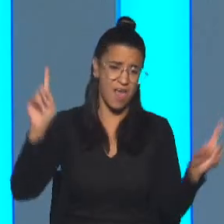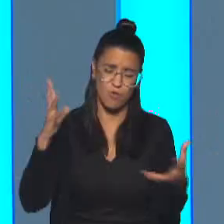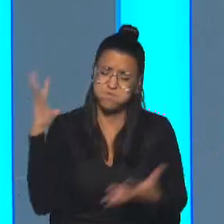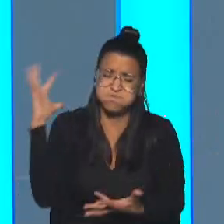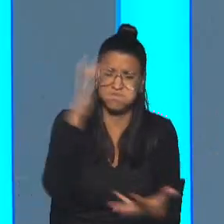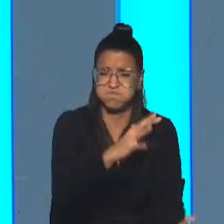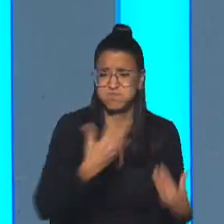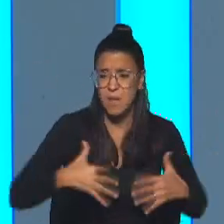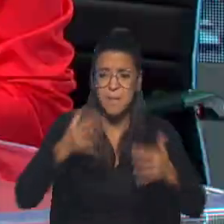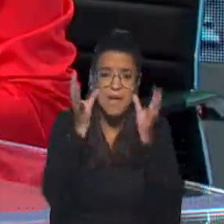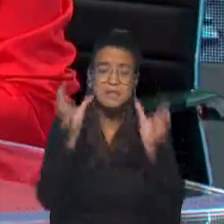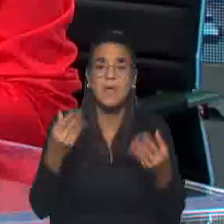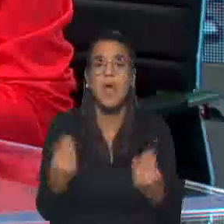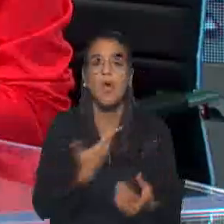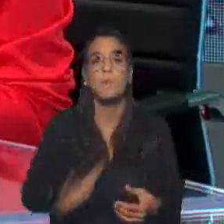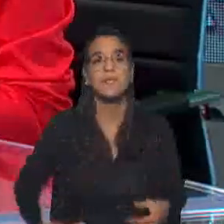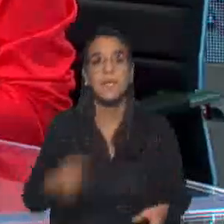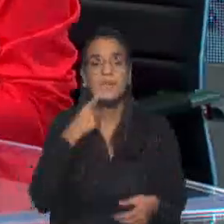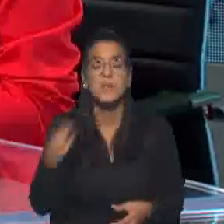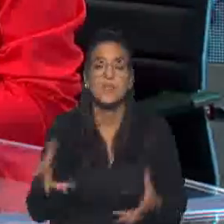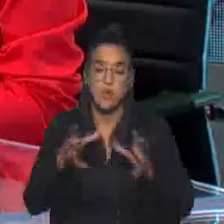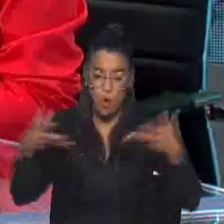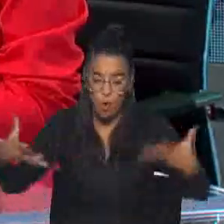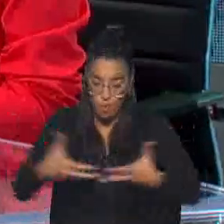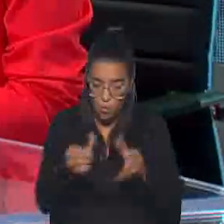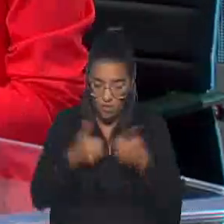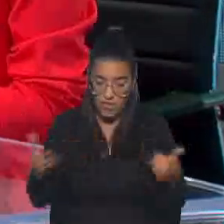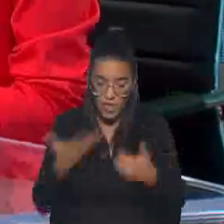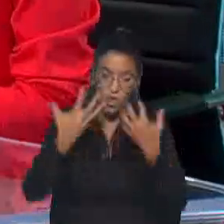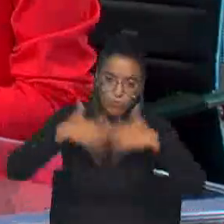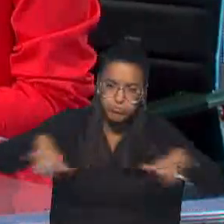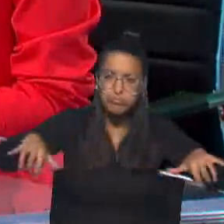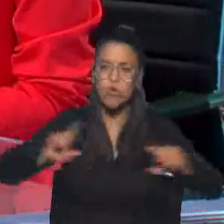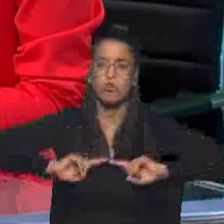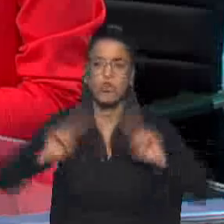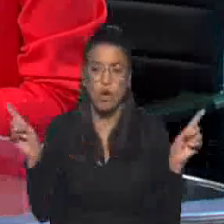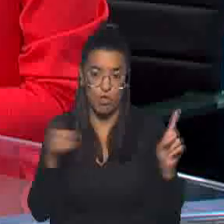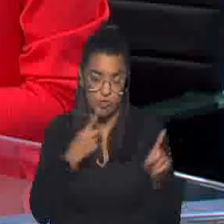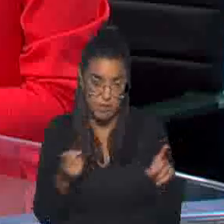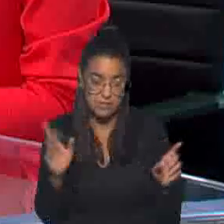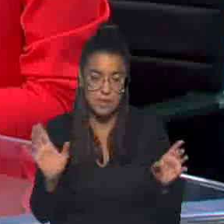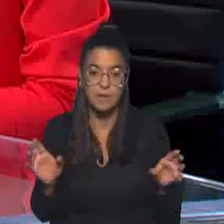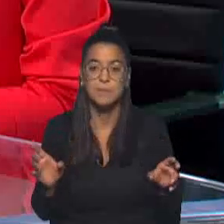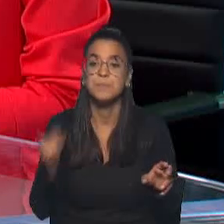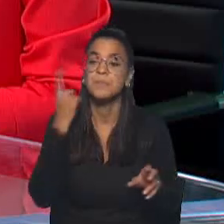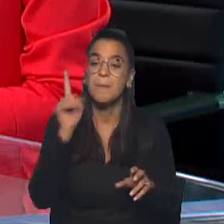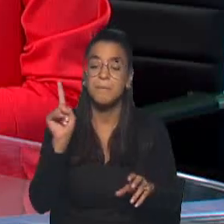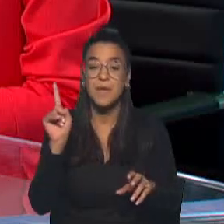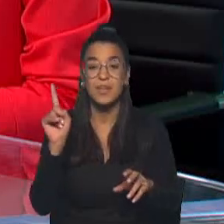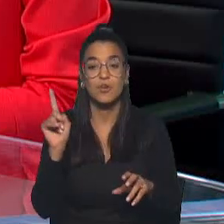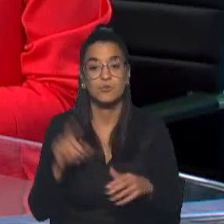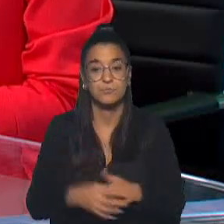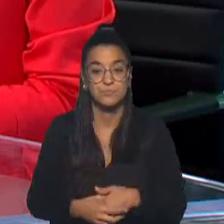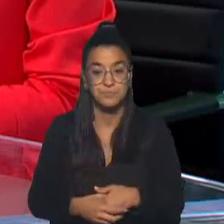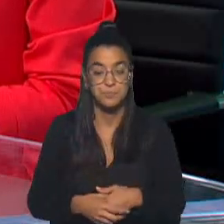organismo multilateral de crédito. Habla de que no se va a romper el espacio de gobierno o la coalición de gobierno,